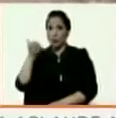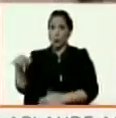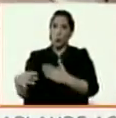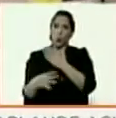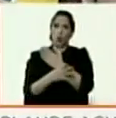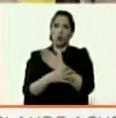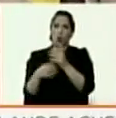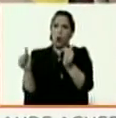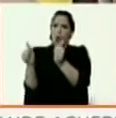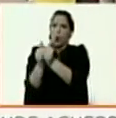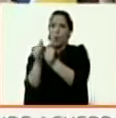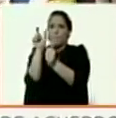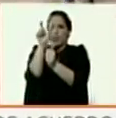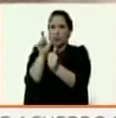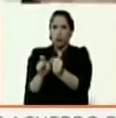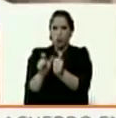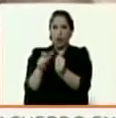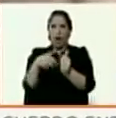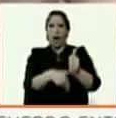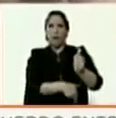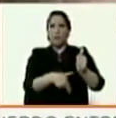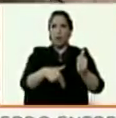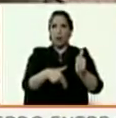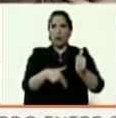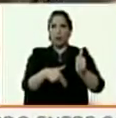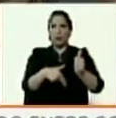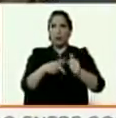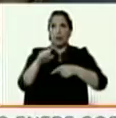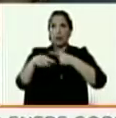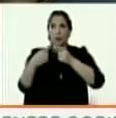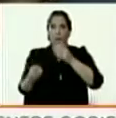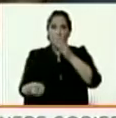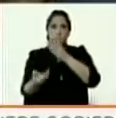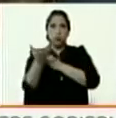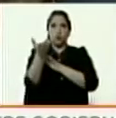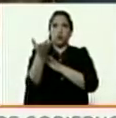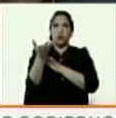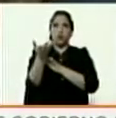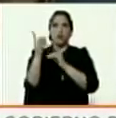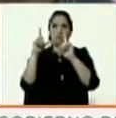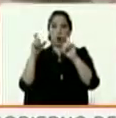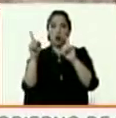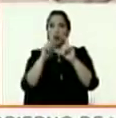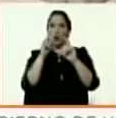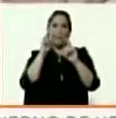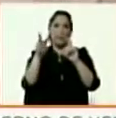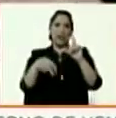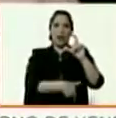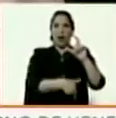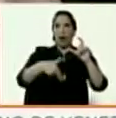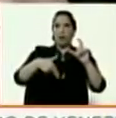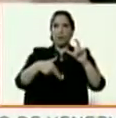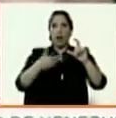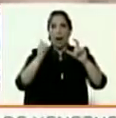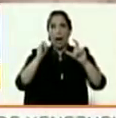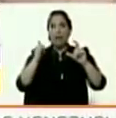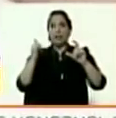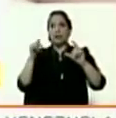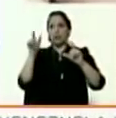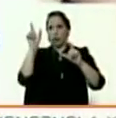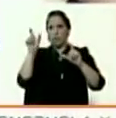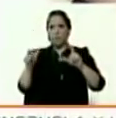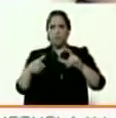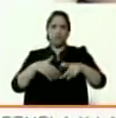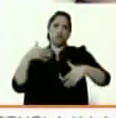una persona armada. Después subieron la fotografía para que no se viera el arma de fuego que porta de manera